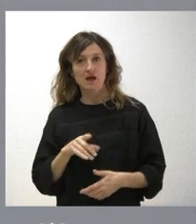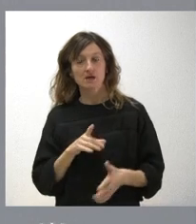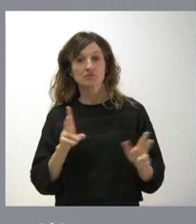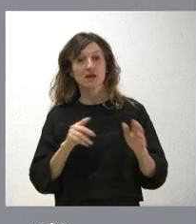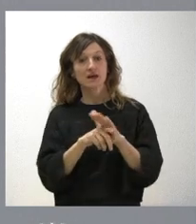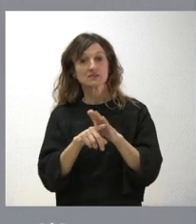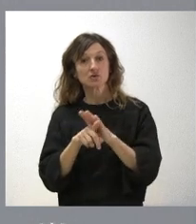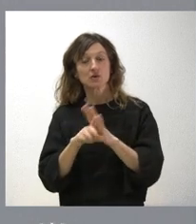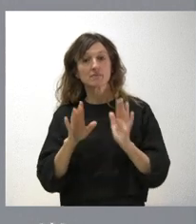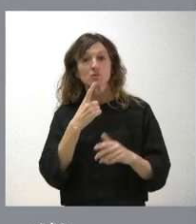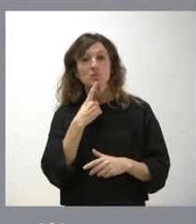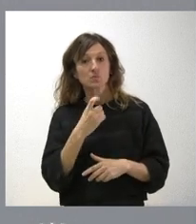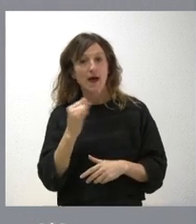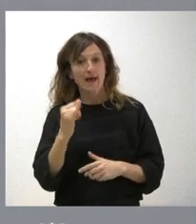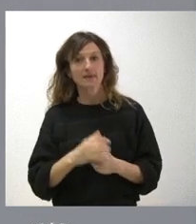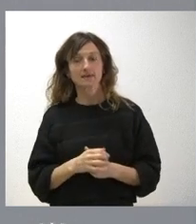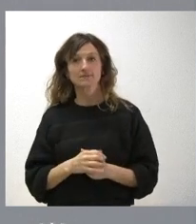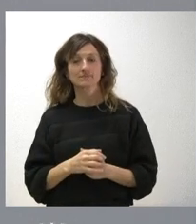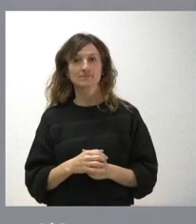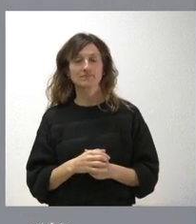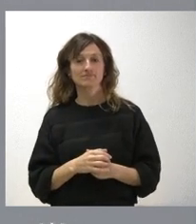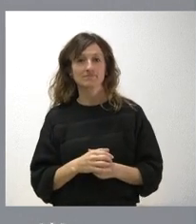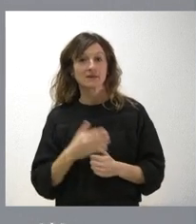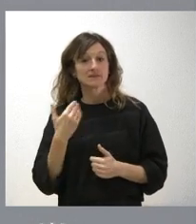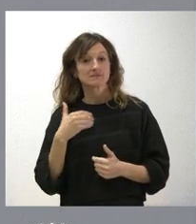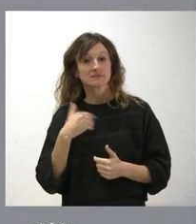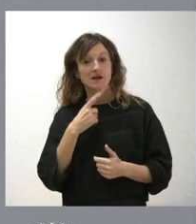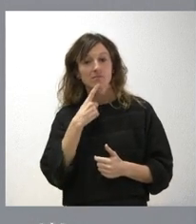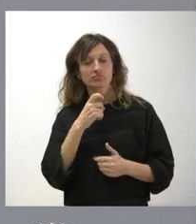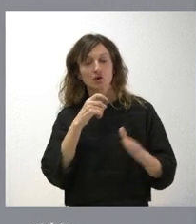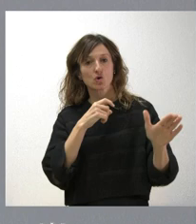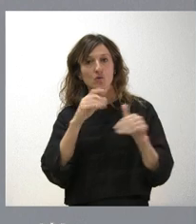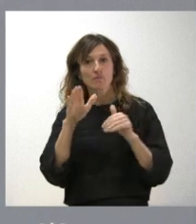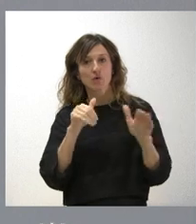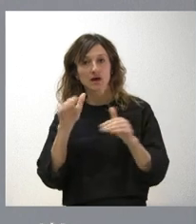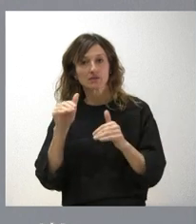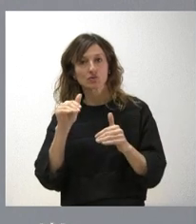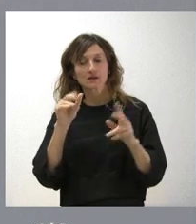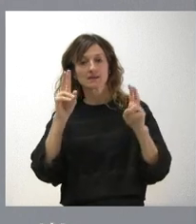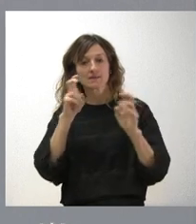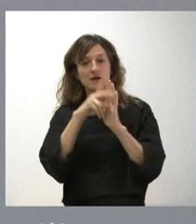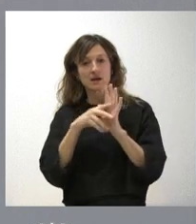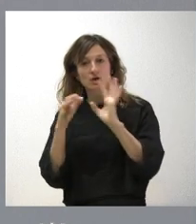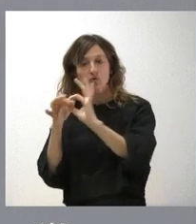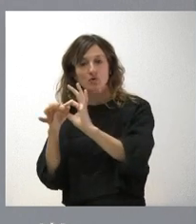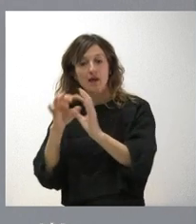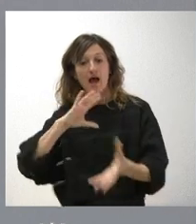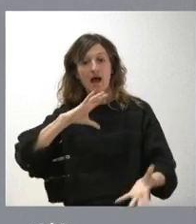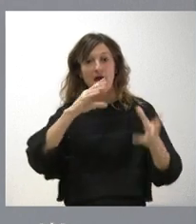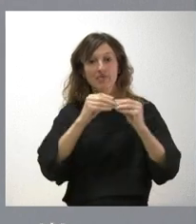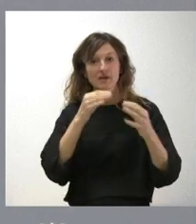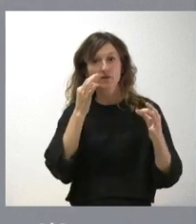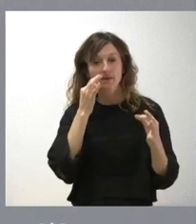pero con esas dificultades que hemos tenido que llevar a cabo unas convocatorias con con carg unas normas que no se adaptaban a la